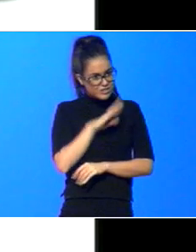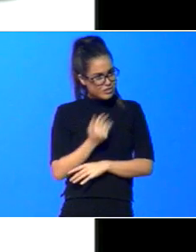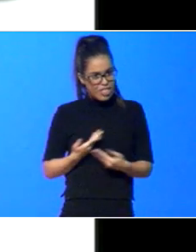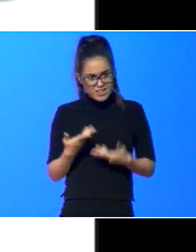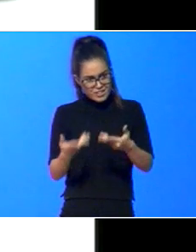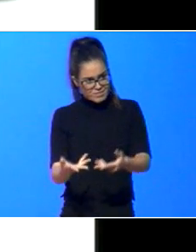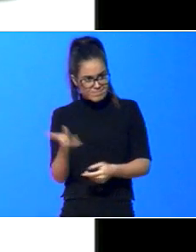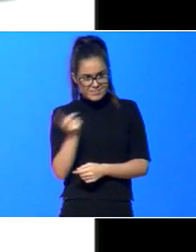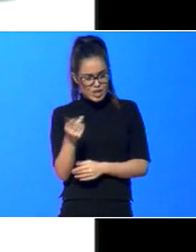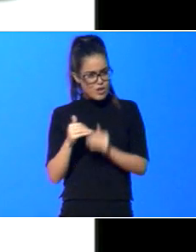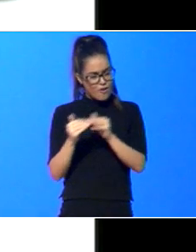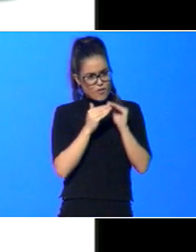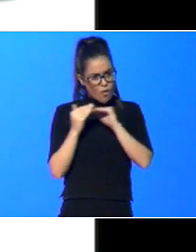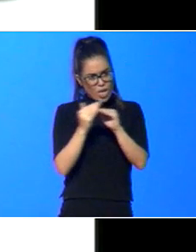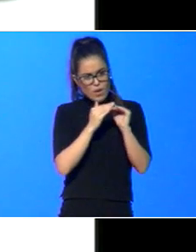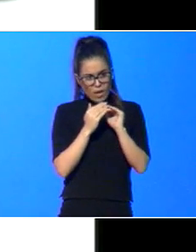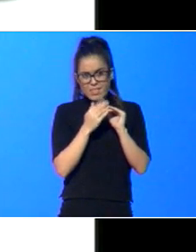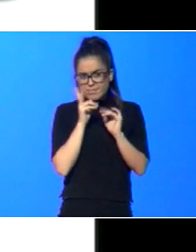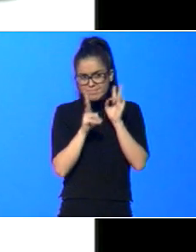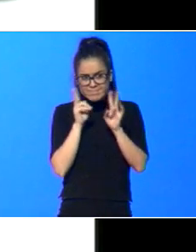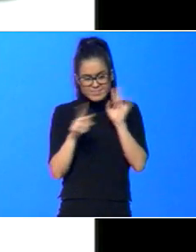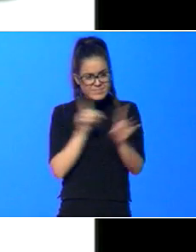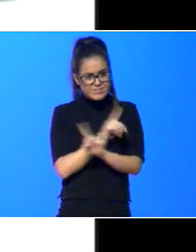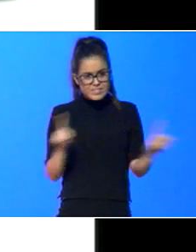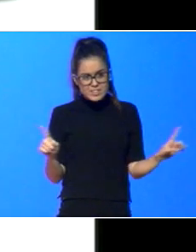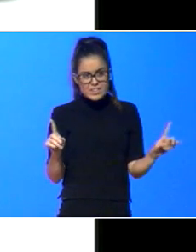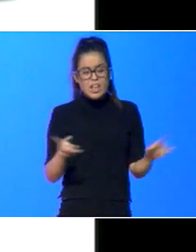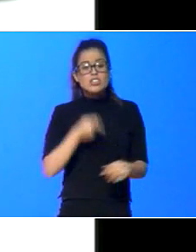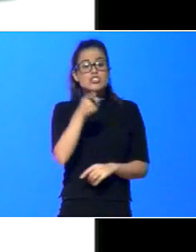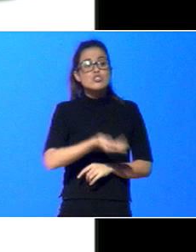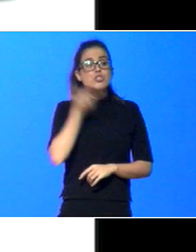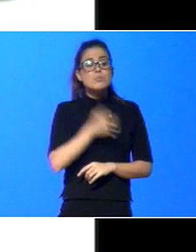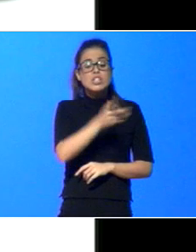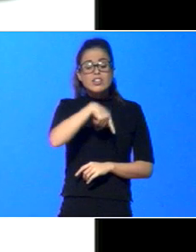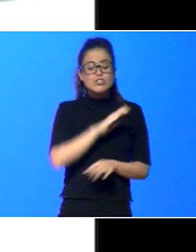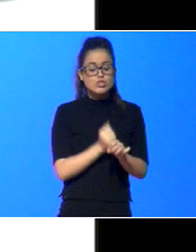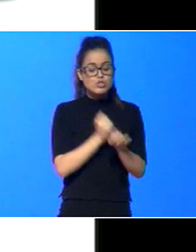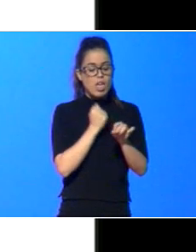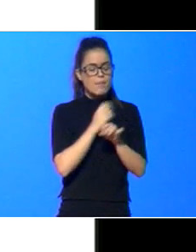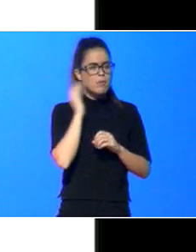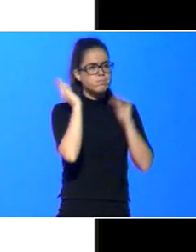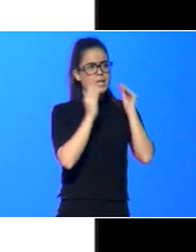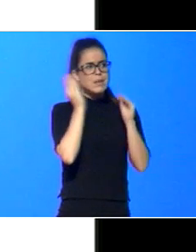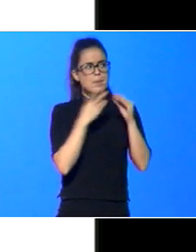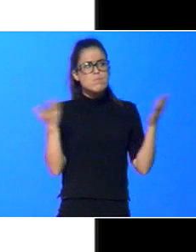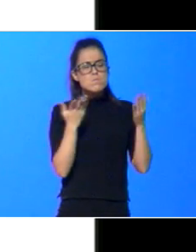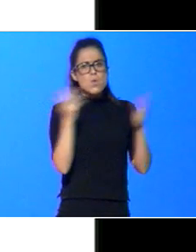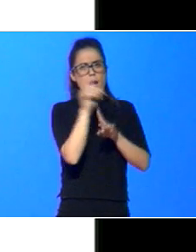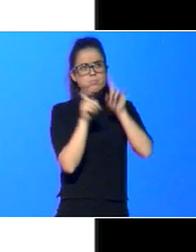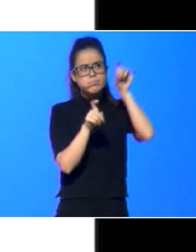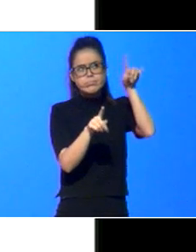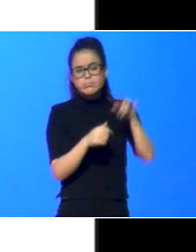igualdad. Respecto al resto. Para nosotros esto es muy importante. ¿Cómo estamos haciendo todo ese trabajo y qué tenemos en la cabeza? Pues porque al final